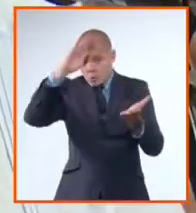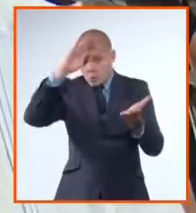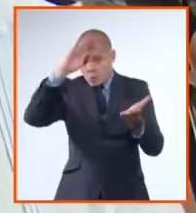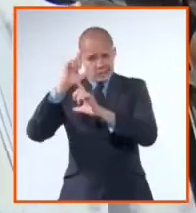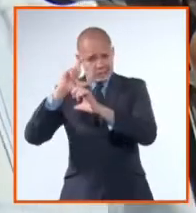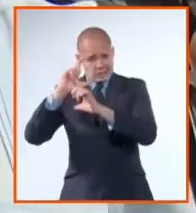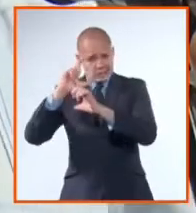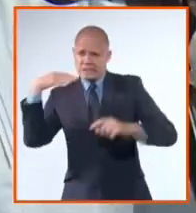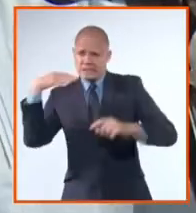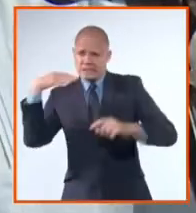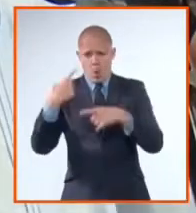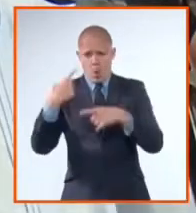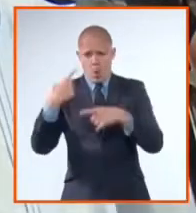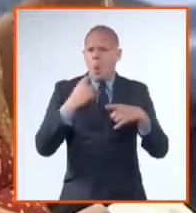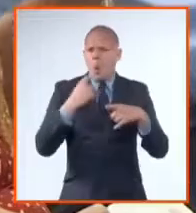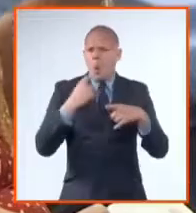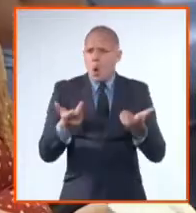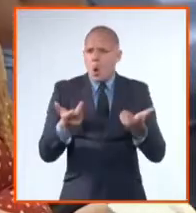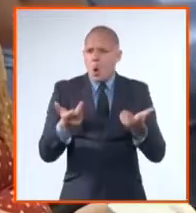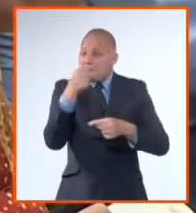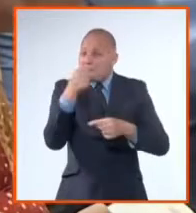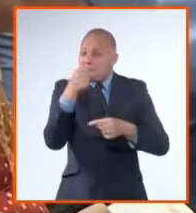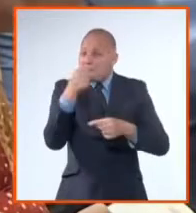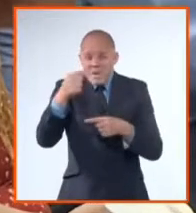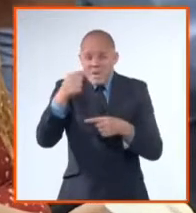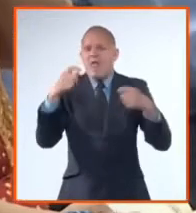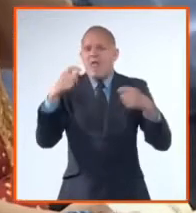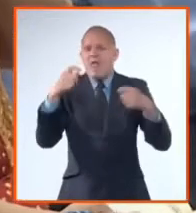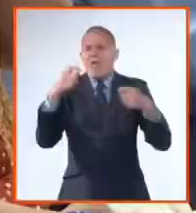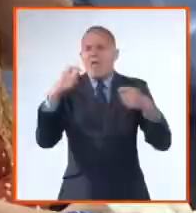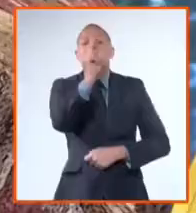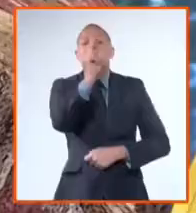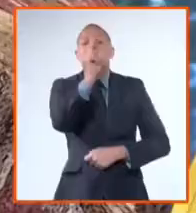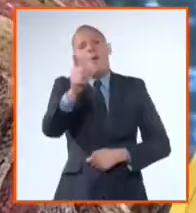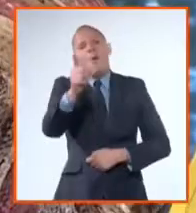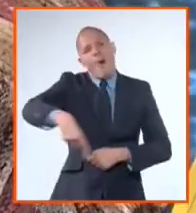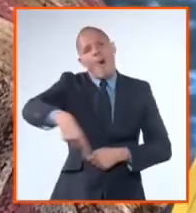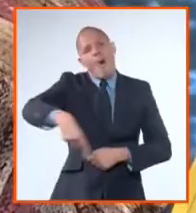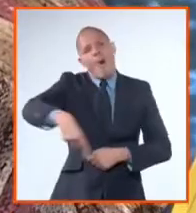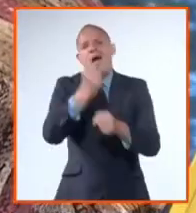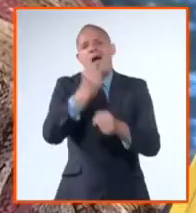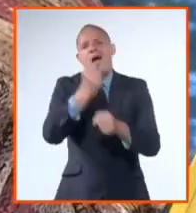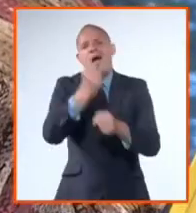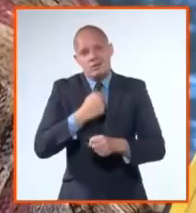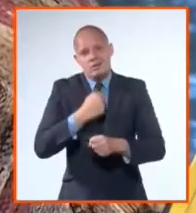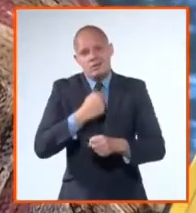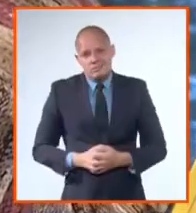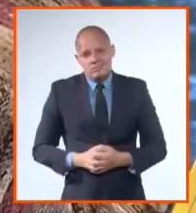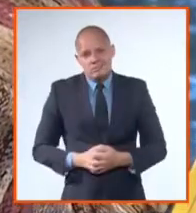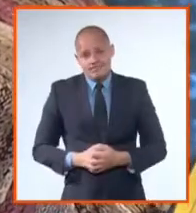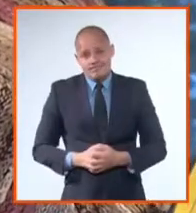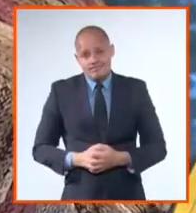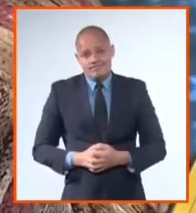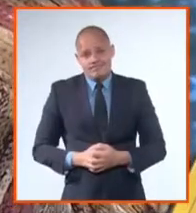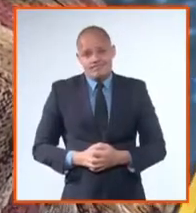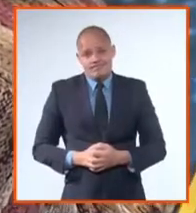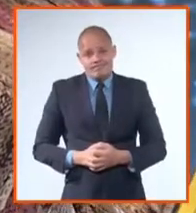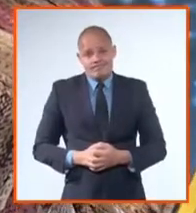ciencia, de la tecnología y de la innovación, es los científicos, los tecnólogos y los innovadores, o sea, las personas que van a hacer